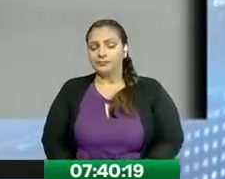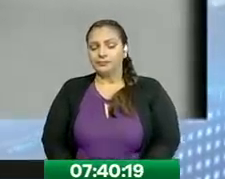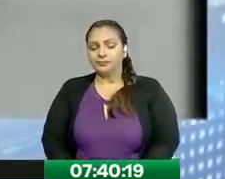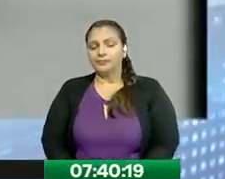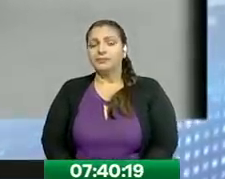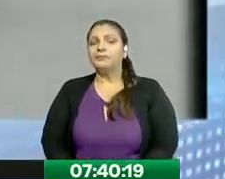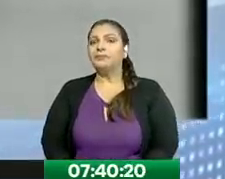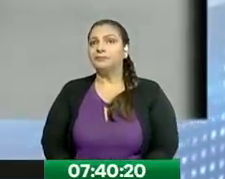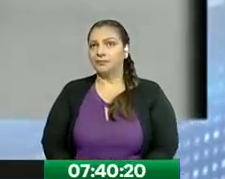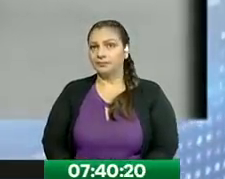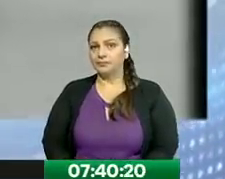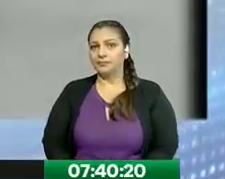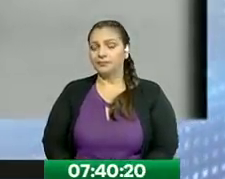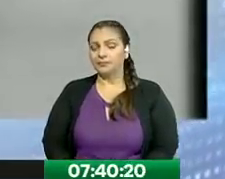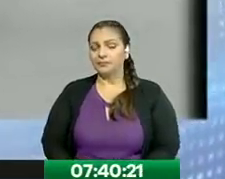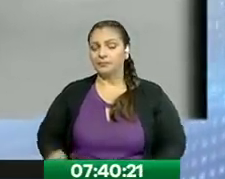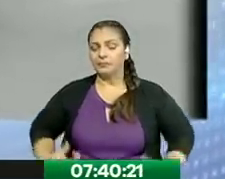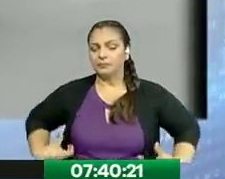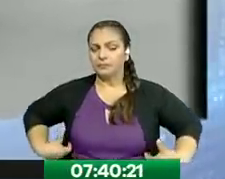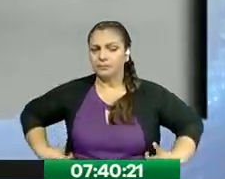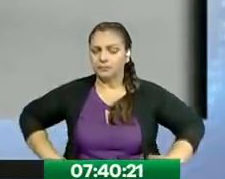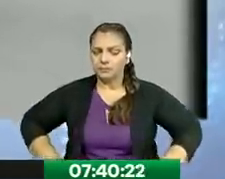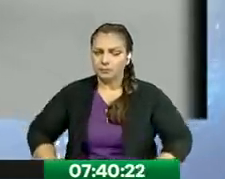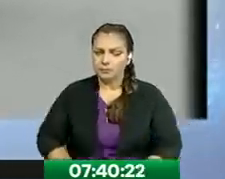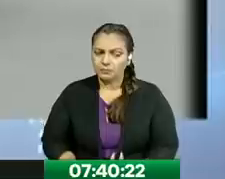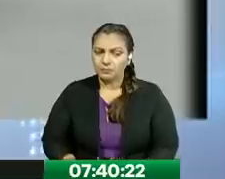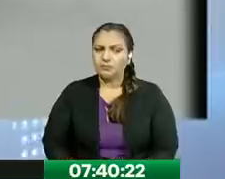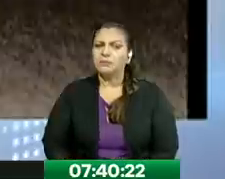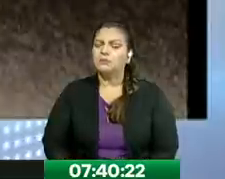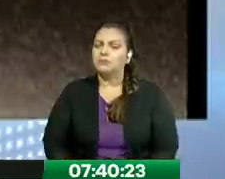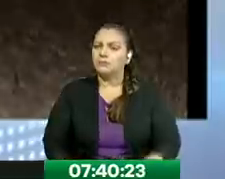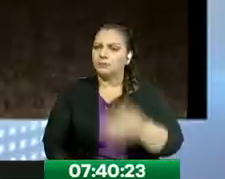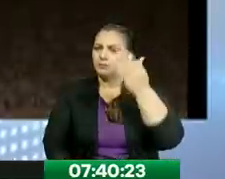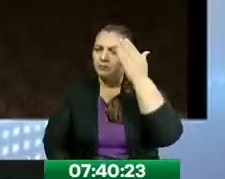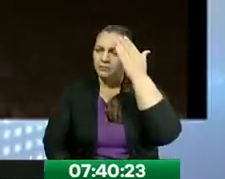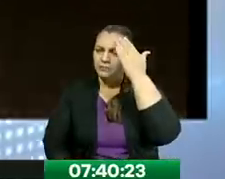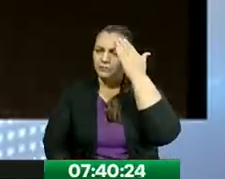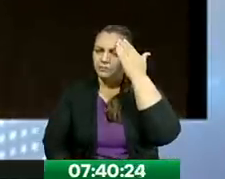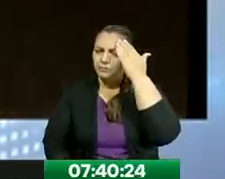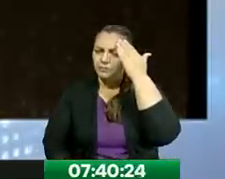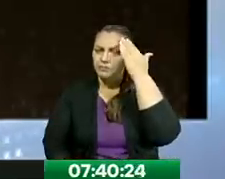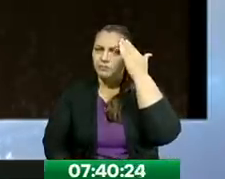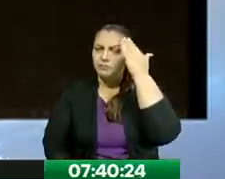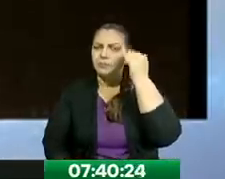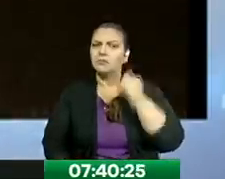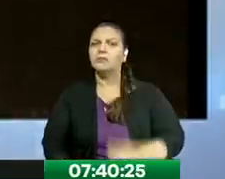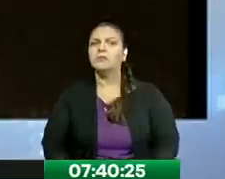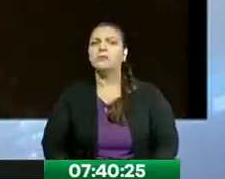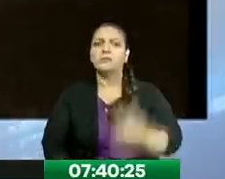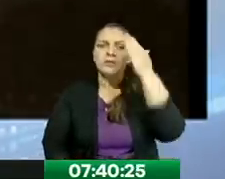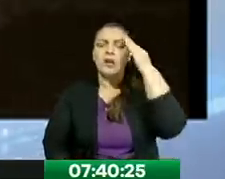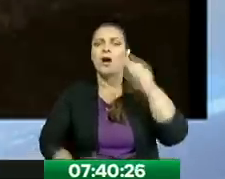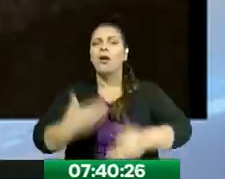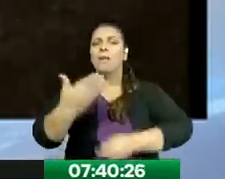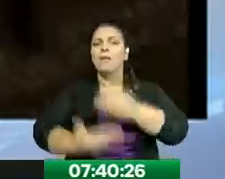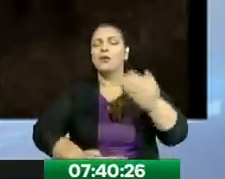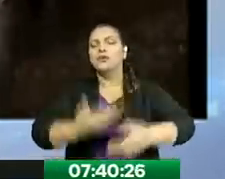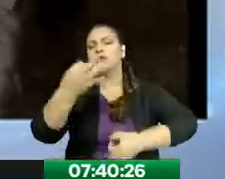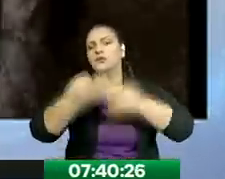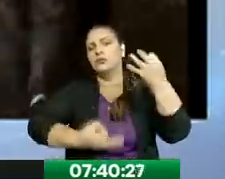de otra ciudad los infantes de momento se tienen a mi conocimiento como antecedente a esto de que hay un hay un proceso judicial en